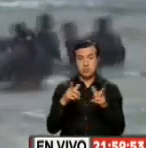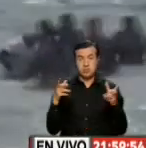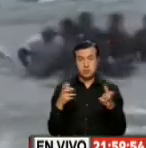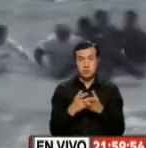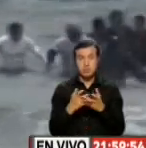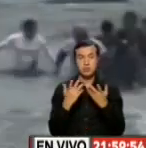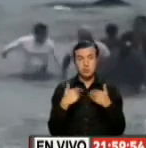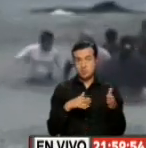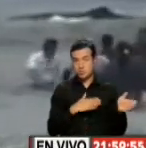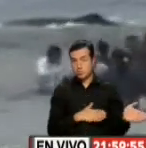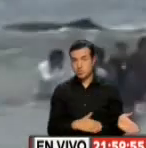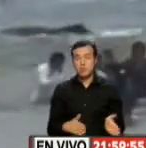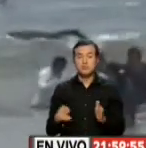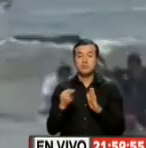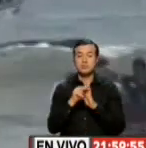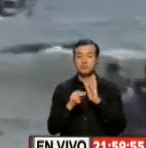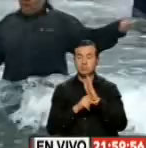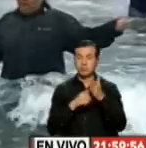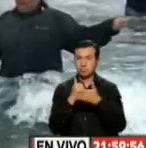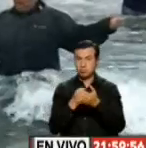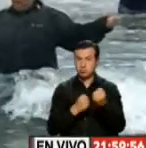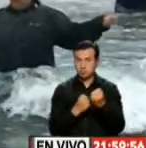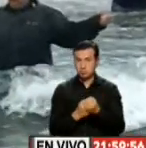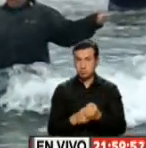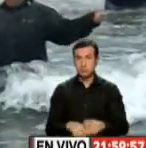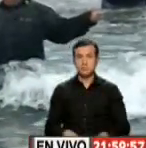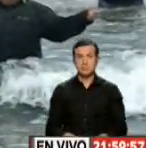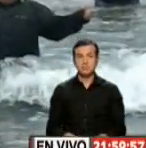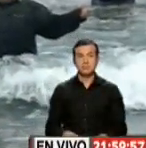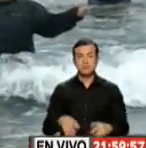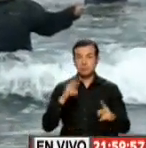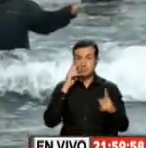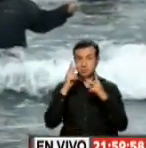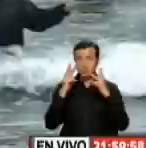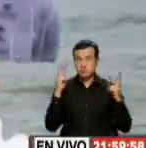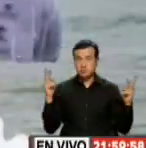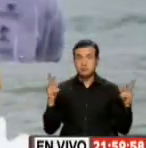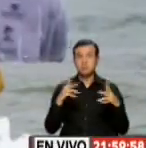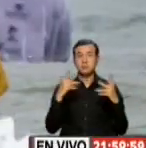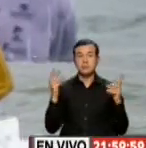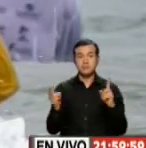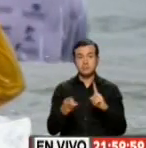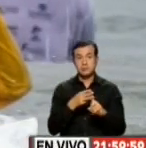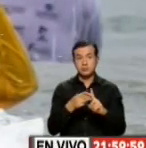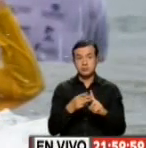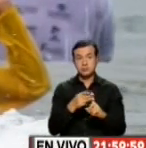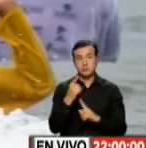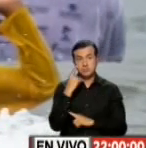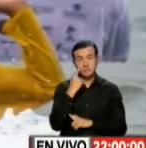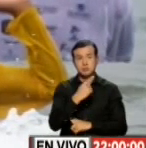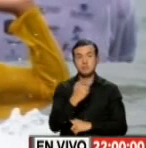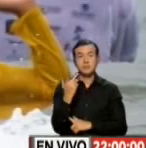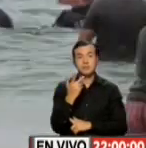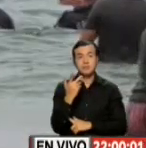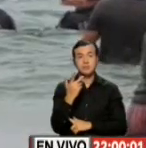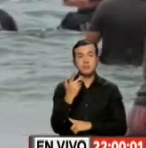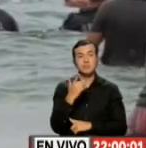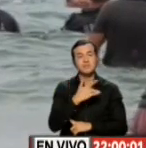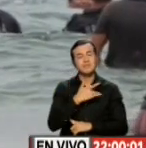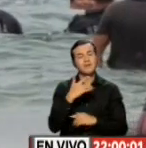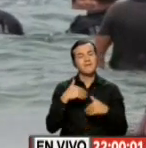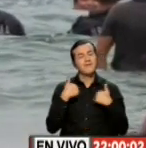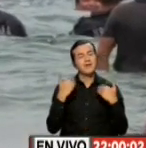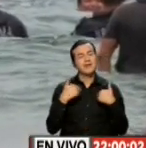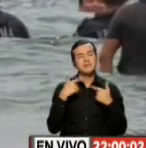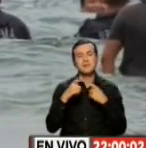que se cumplan los protocolos de rescate. Las imágenes que circularon por las redes sociales muestran el júbilo de los